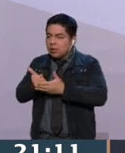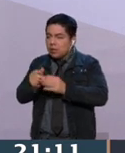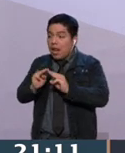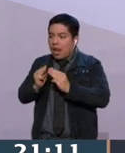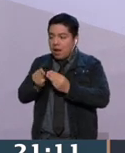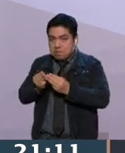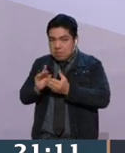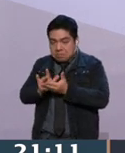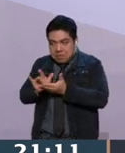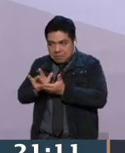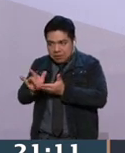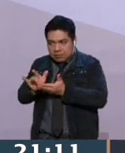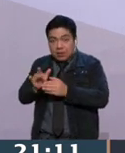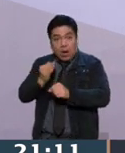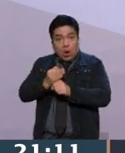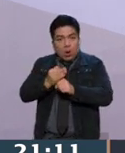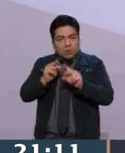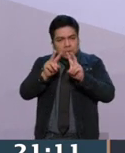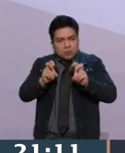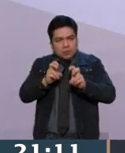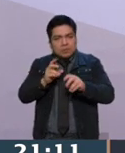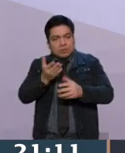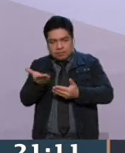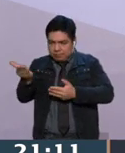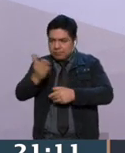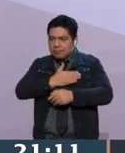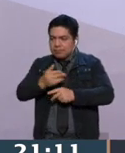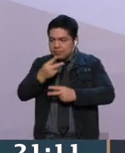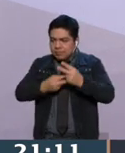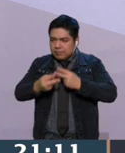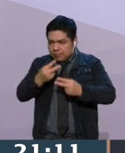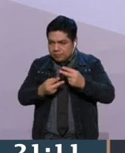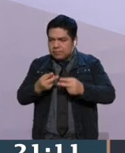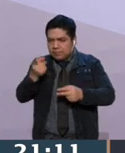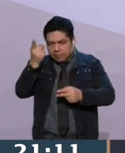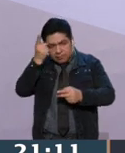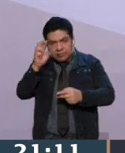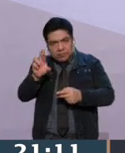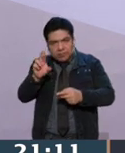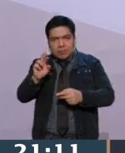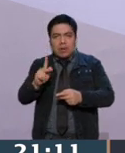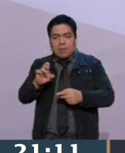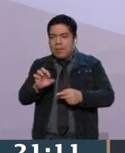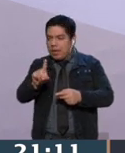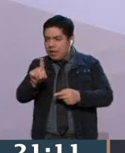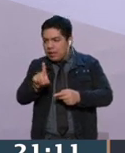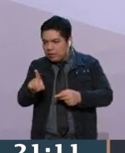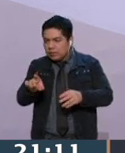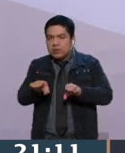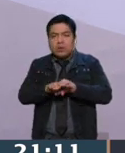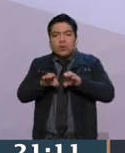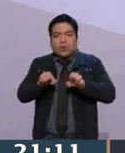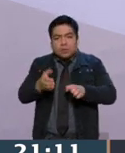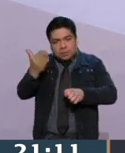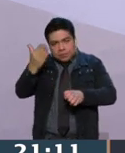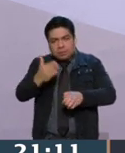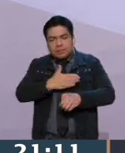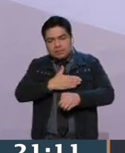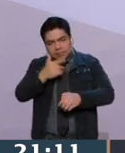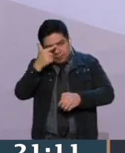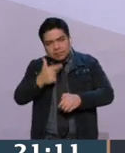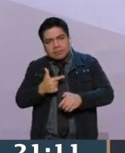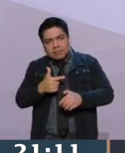2006. Para hablar de este tema le doy la bienvenida al doctor Carlos Pérez Ricart. Muy buenas noches, doctor, ¿cómo está? Hola, ¿qué tal, Braulio? ¿Cómo te va?